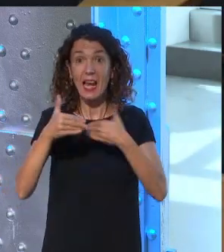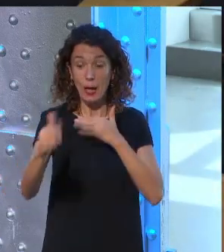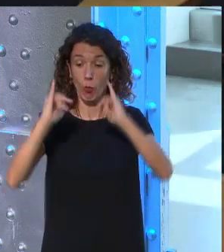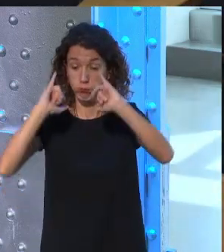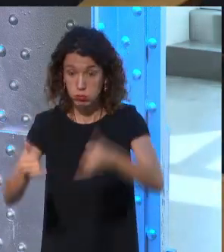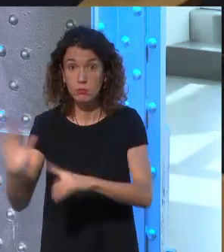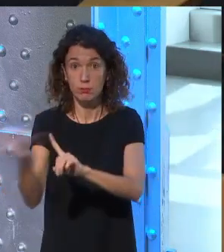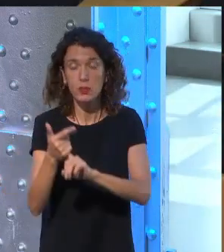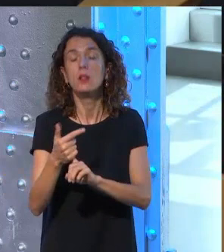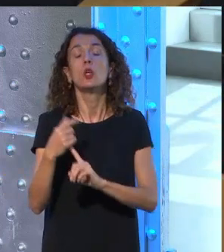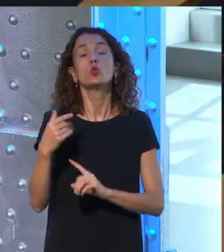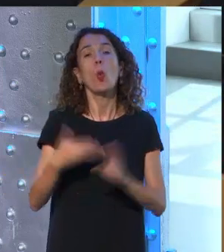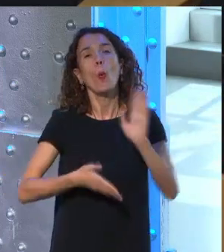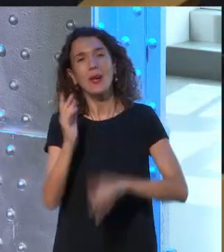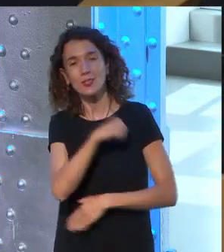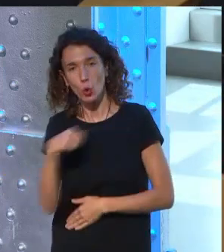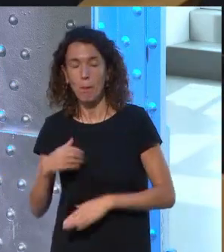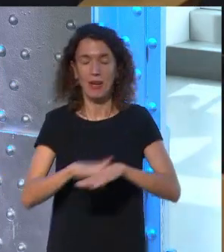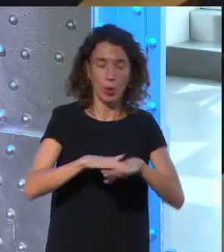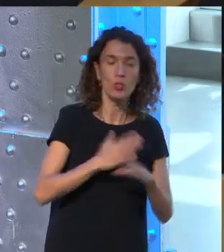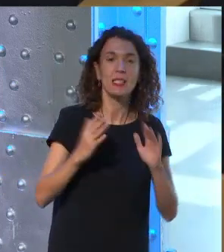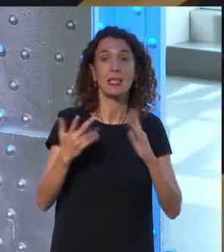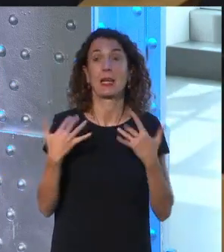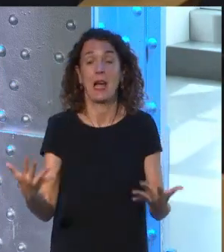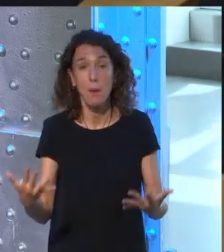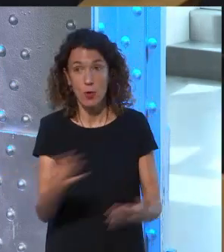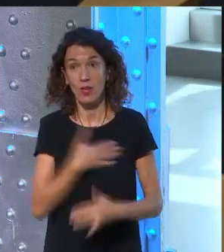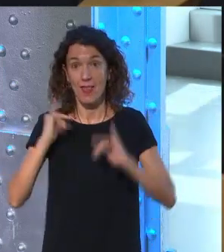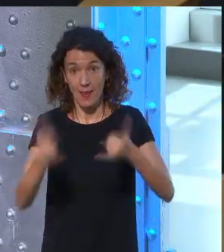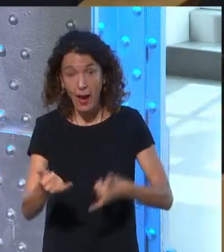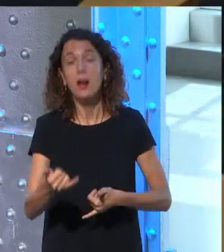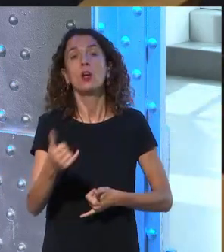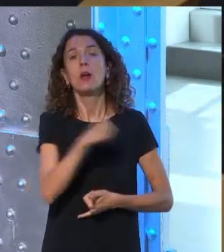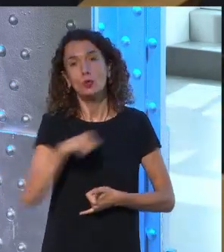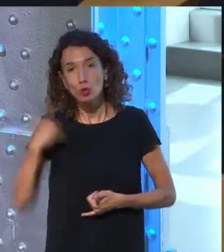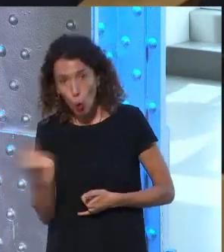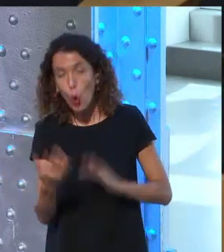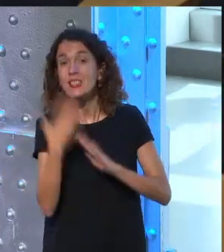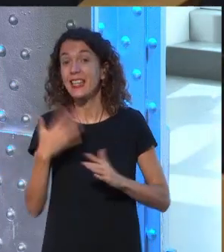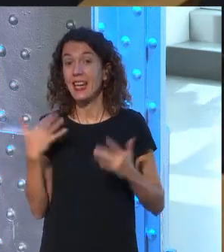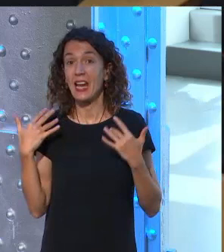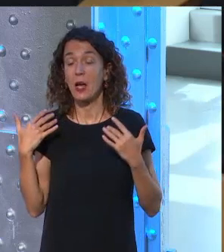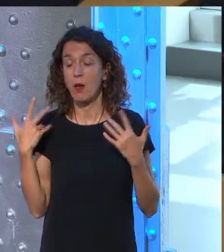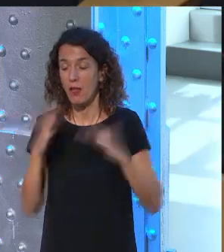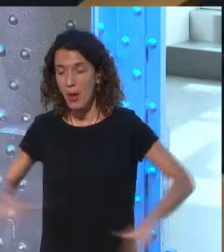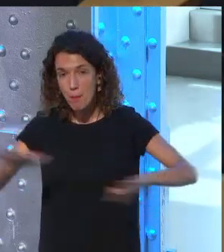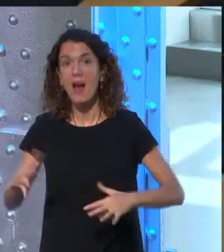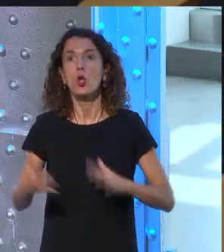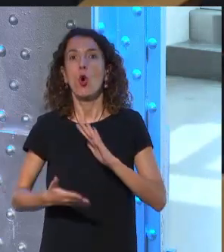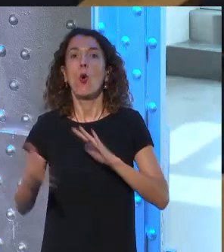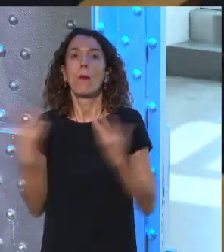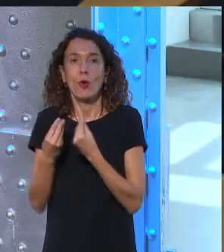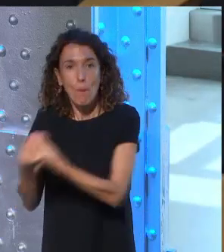ve solo. Si quieres llegar rápido, ve solo. Si quieres llegar lejos, ve acompañado. Vale, el problema es que tenemos que llegar rápido y